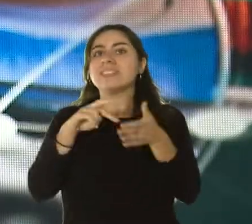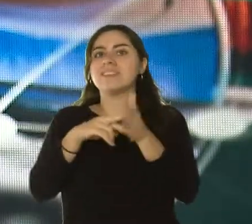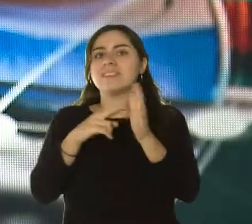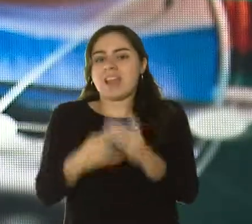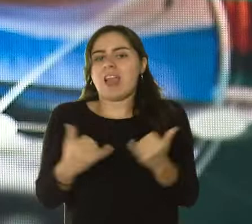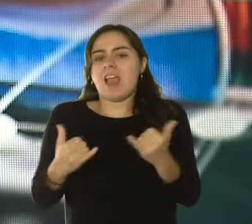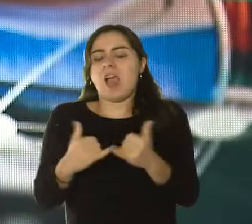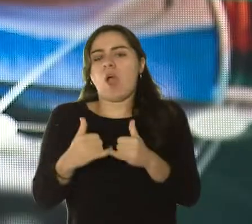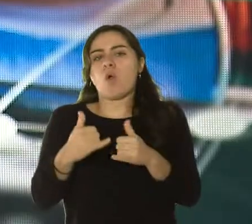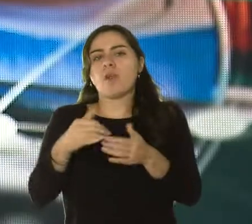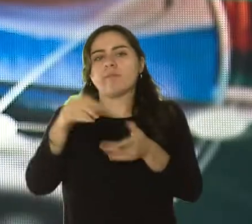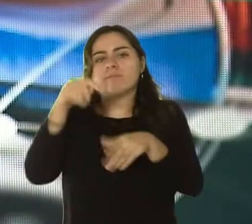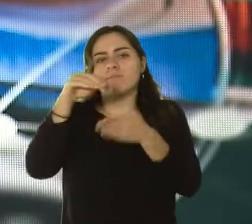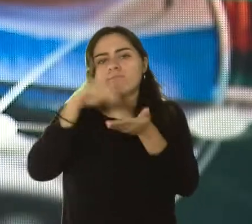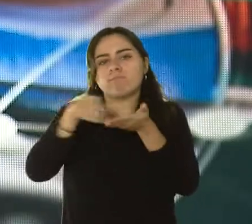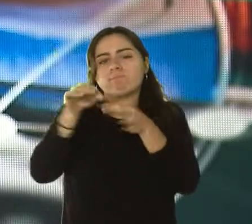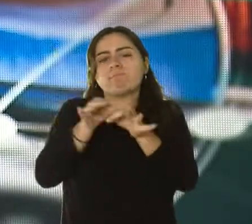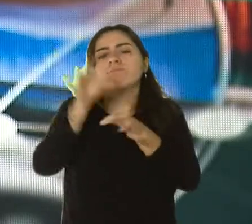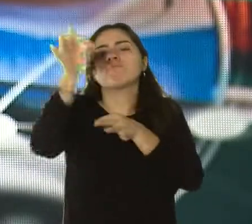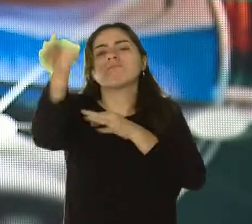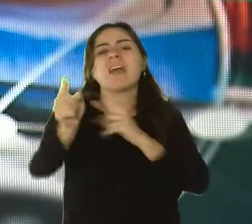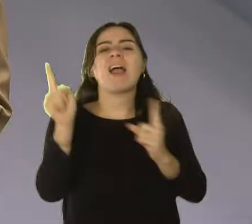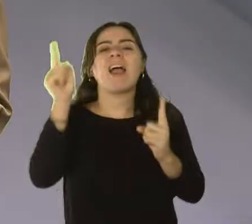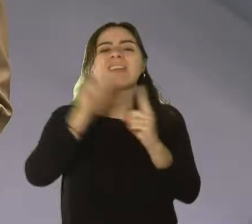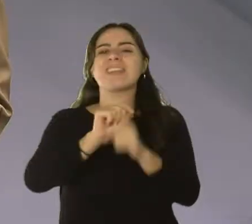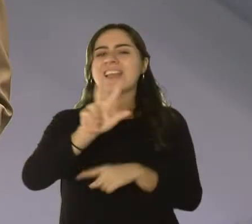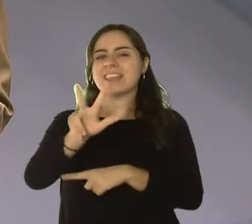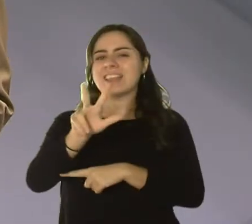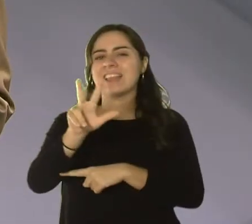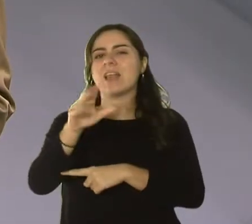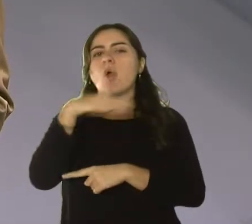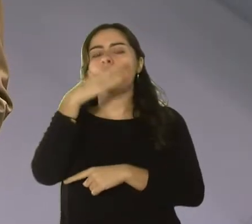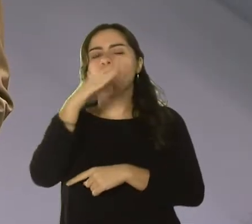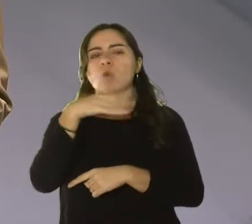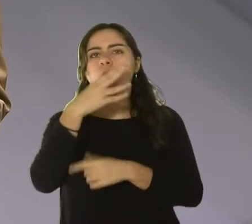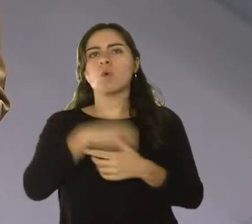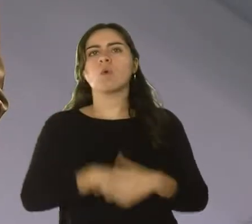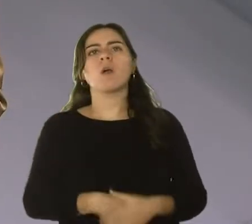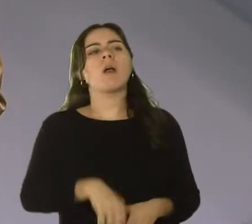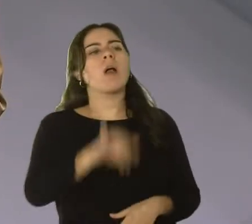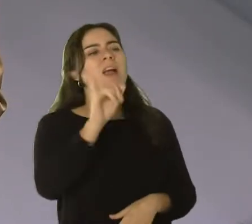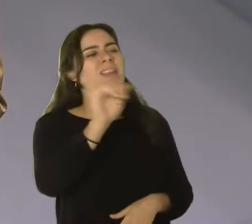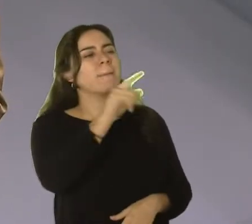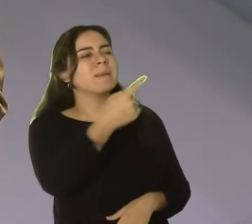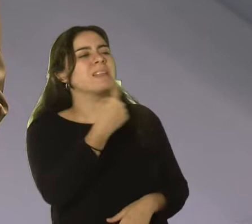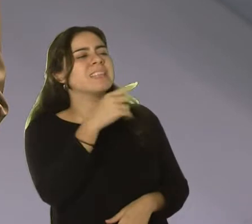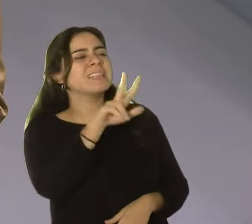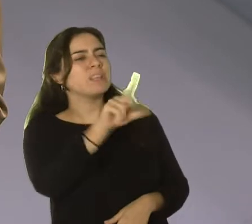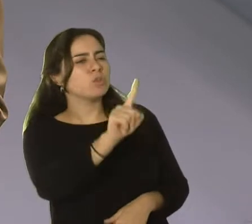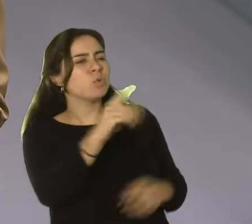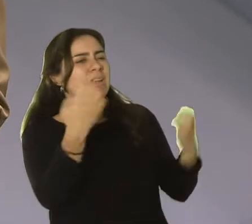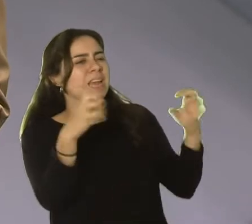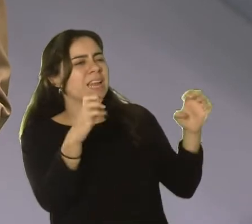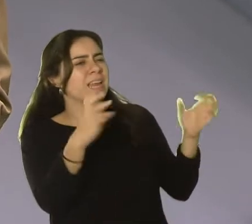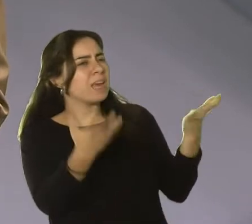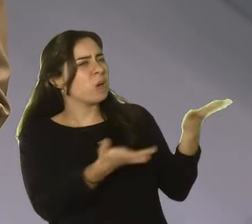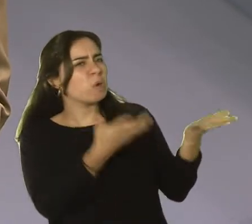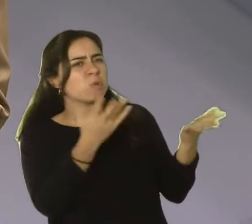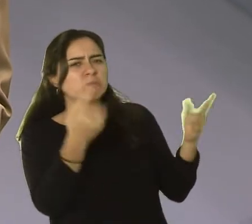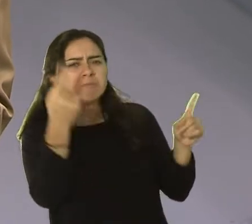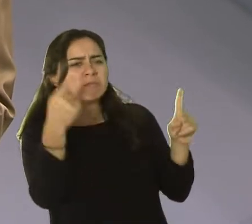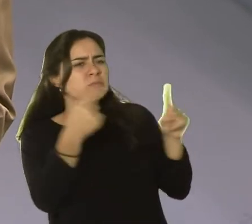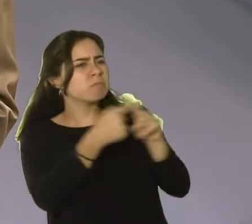3, el 3 de octubre del 2021. Y disculpe la interrupción, se mencionó en un momento hasta el 31 de enero, ahí hubo